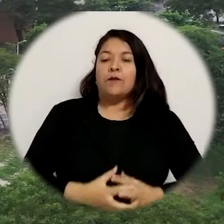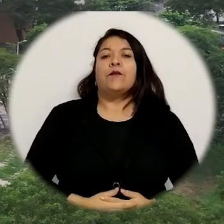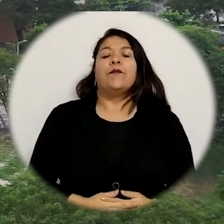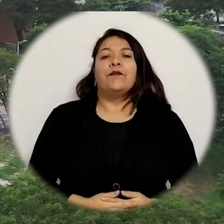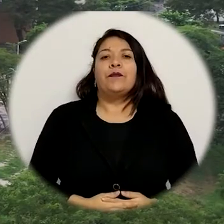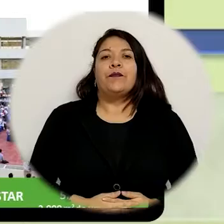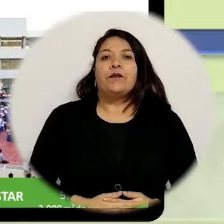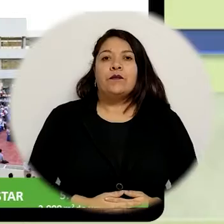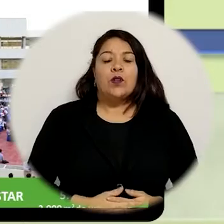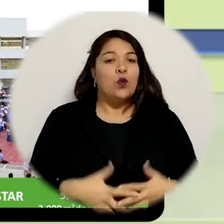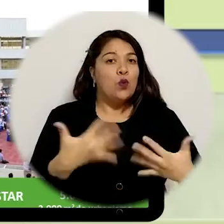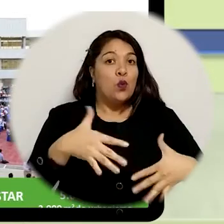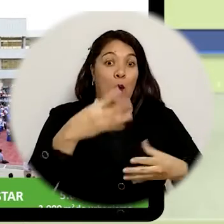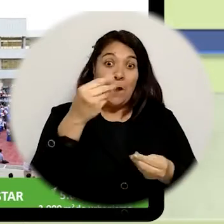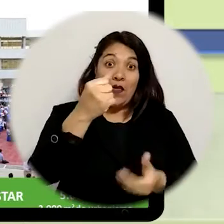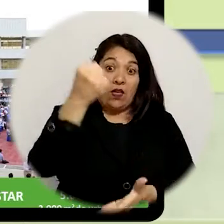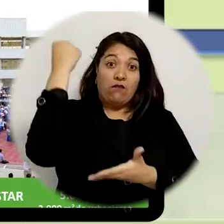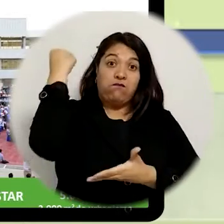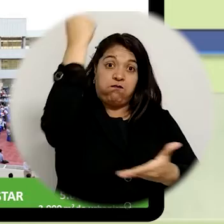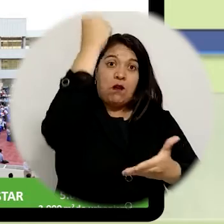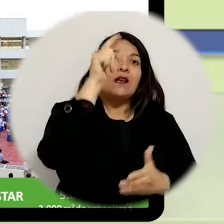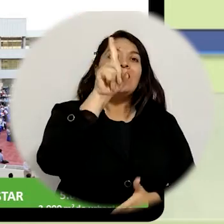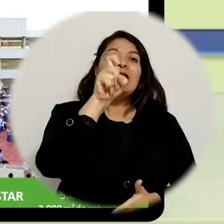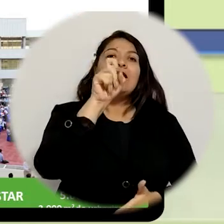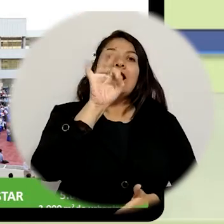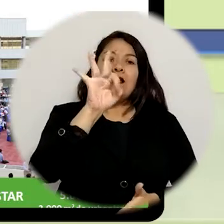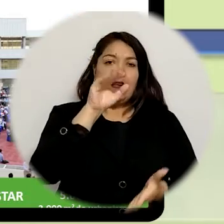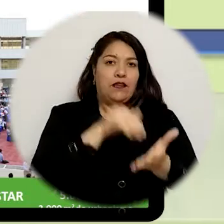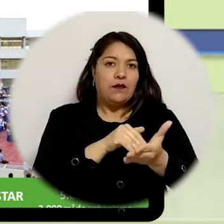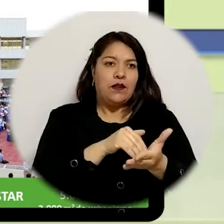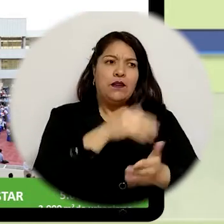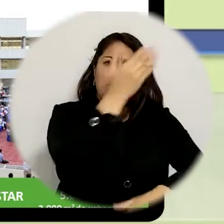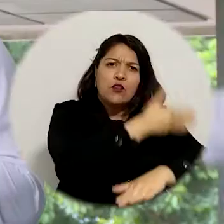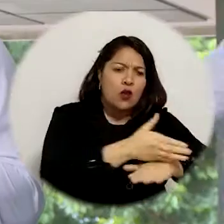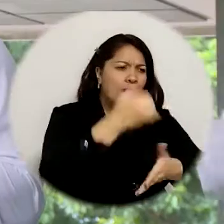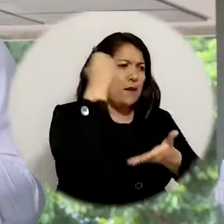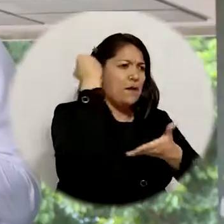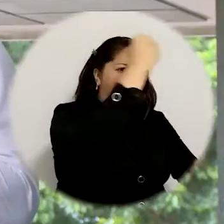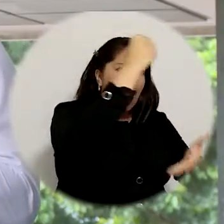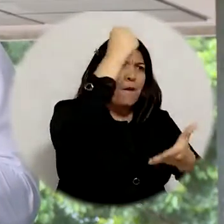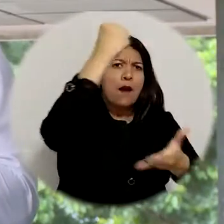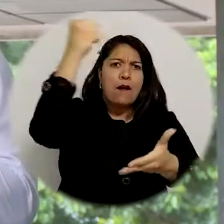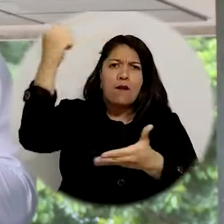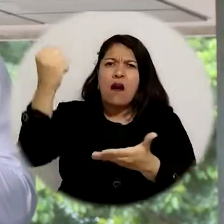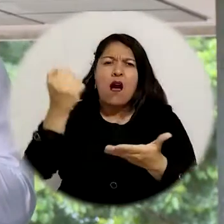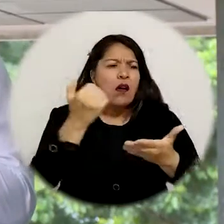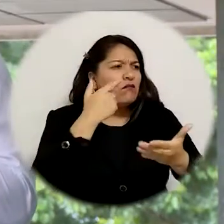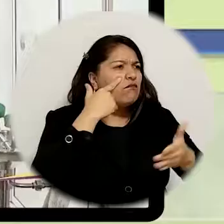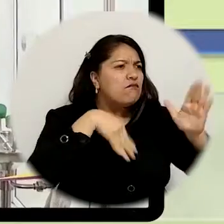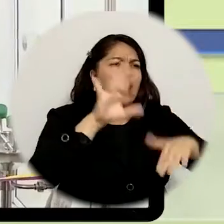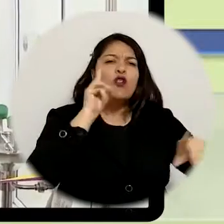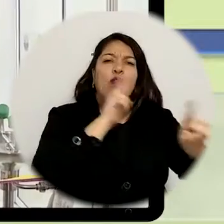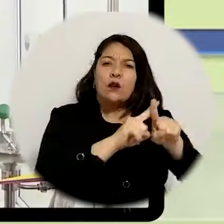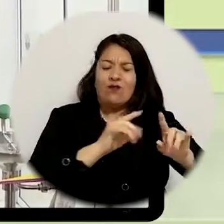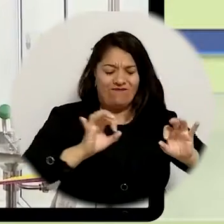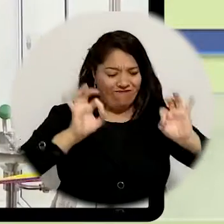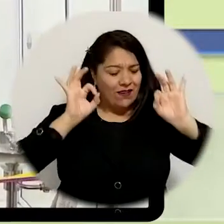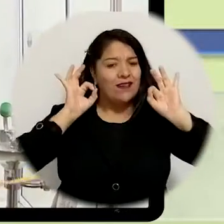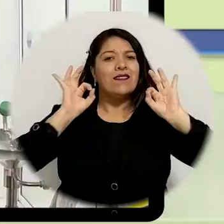Hemos hecho inversiones por 63.000 millones de pesos en estos cuatro años, priorizando fundamentalmente la calidad.